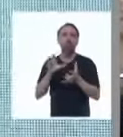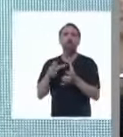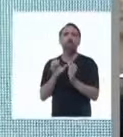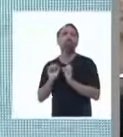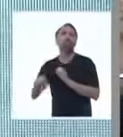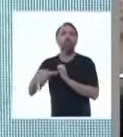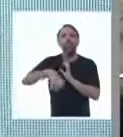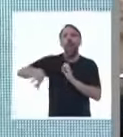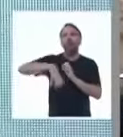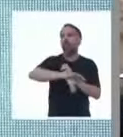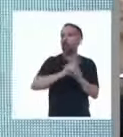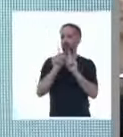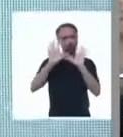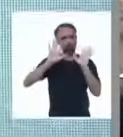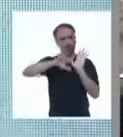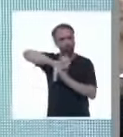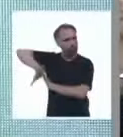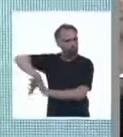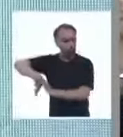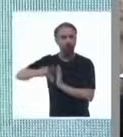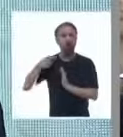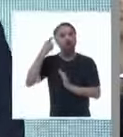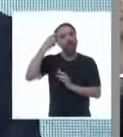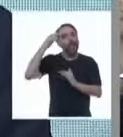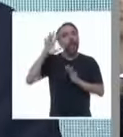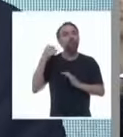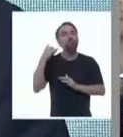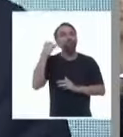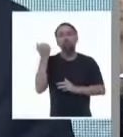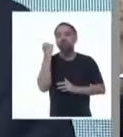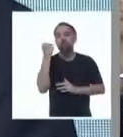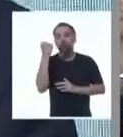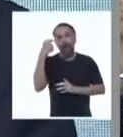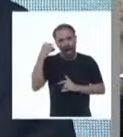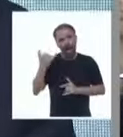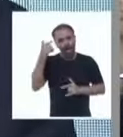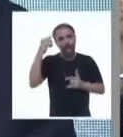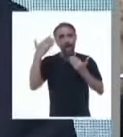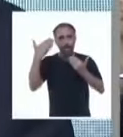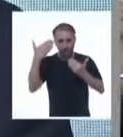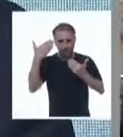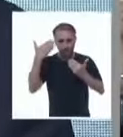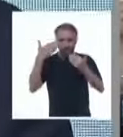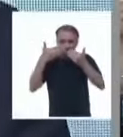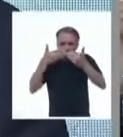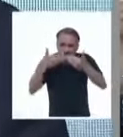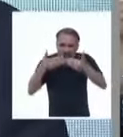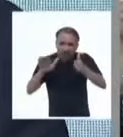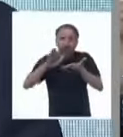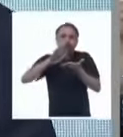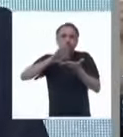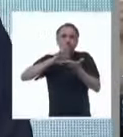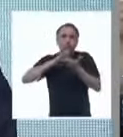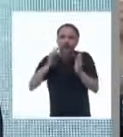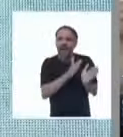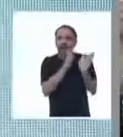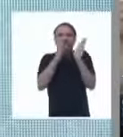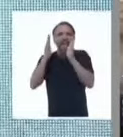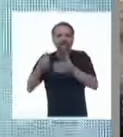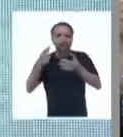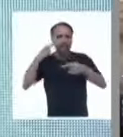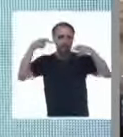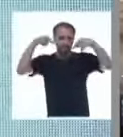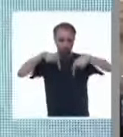al ministro de Economía, al presidente de facto, al candidato a presidente, que eso le decimos a Massa que no